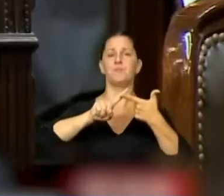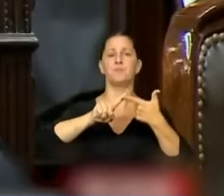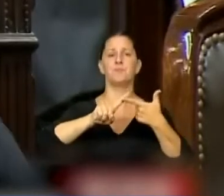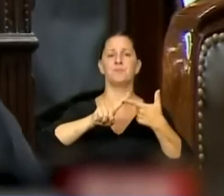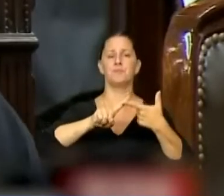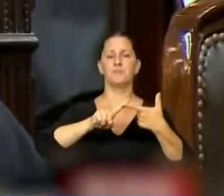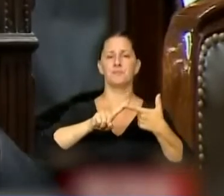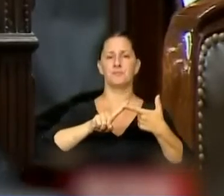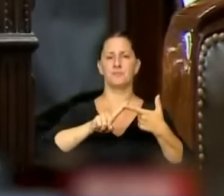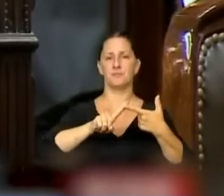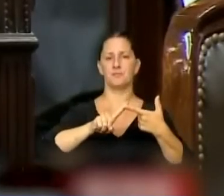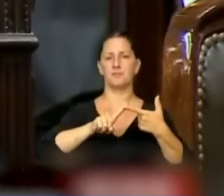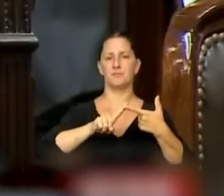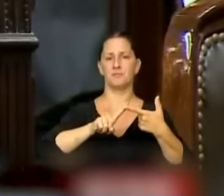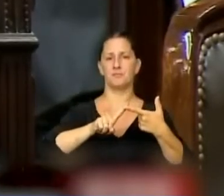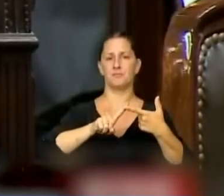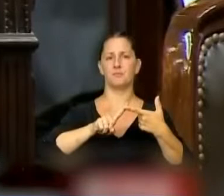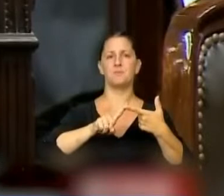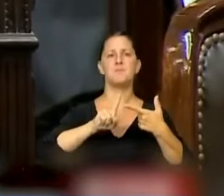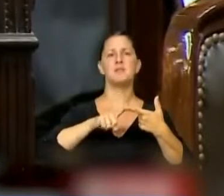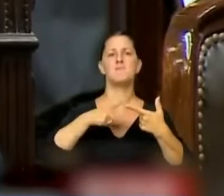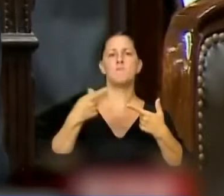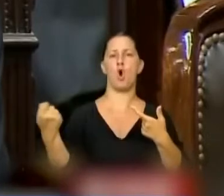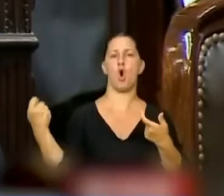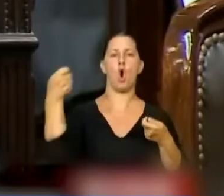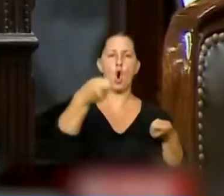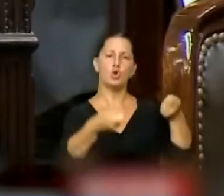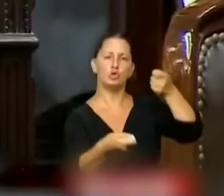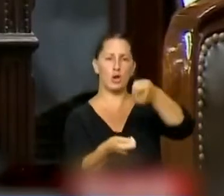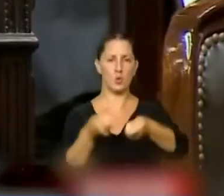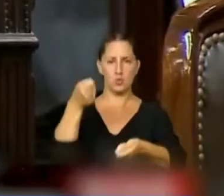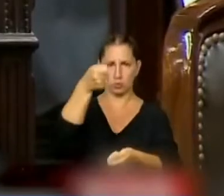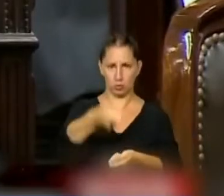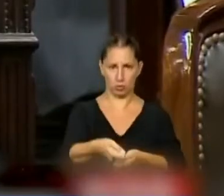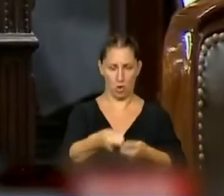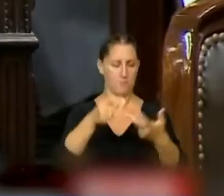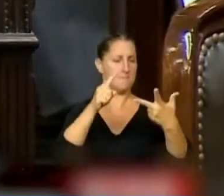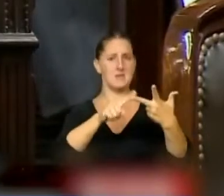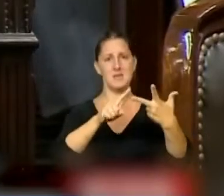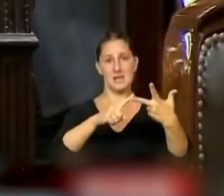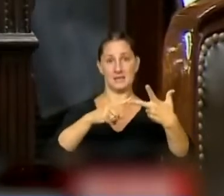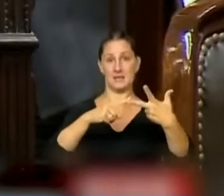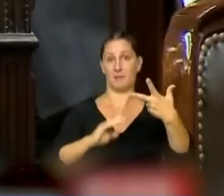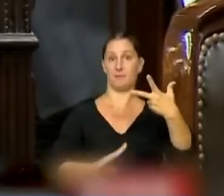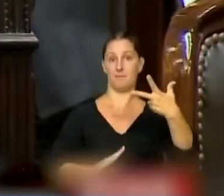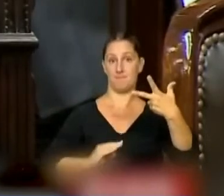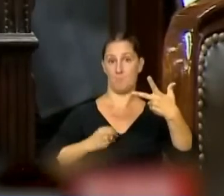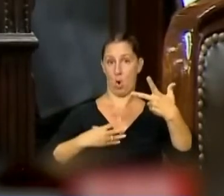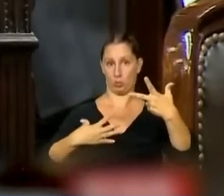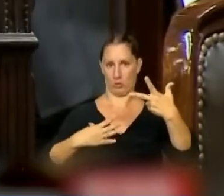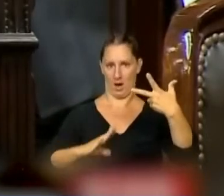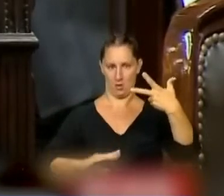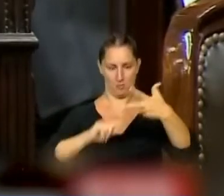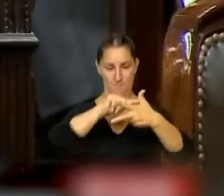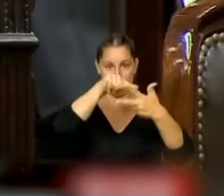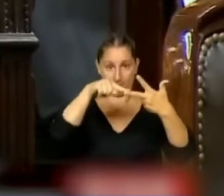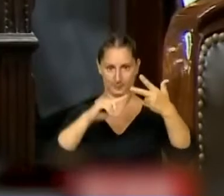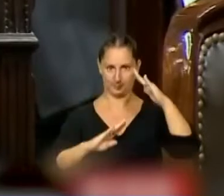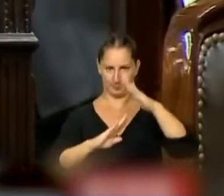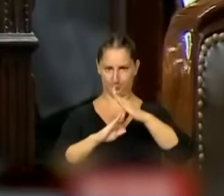trascendieron que está tomando Sergio Massa. ¿Es más de lo mismo? ¿Es humo, dicen algunos? ¿O puede cambiar el rumbo